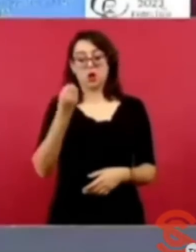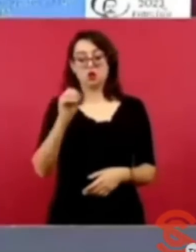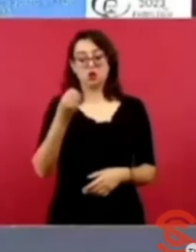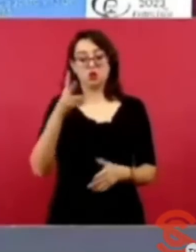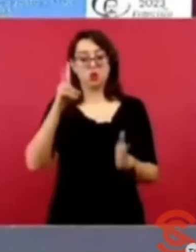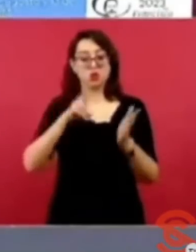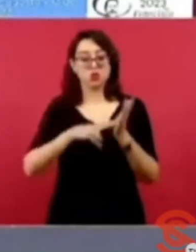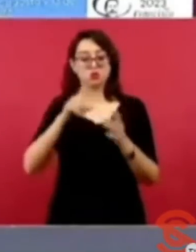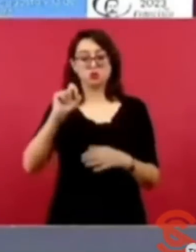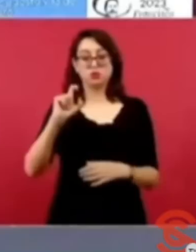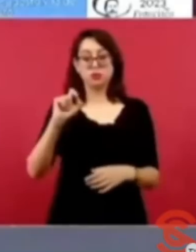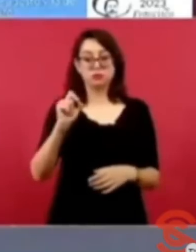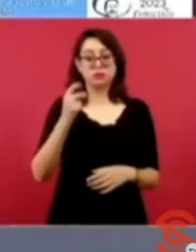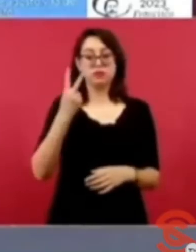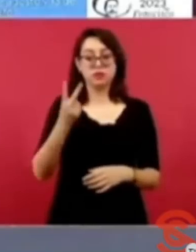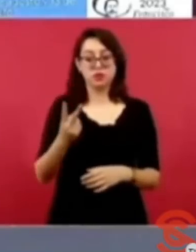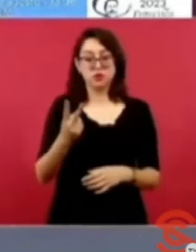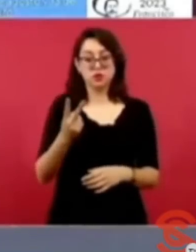2022 vuelve a presentar